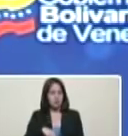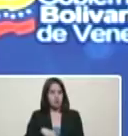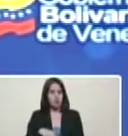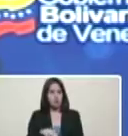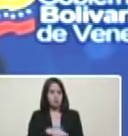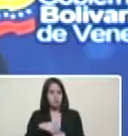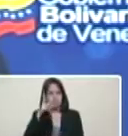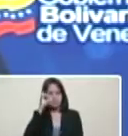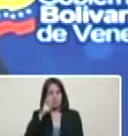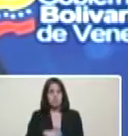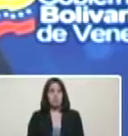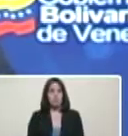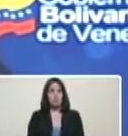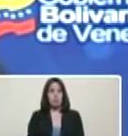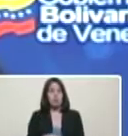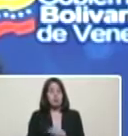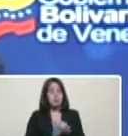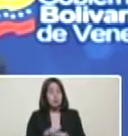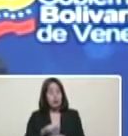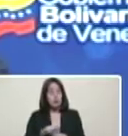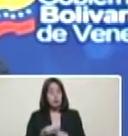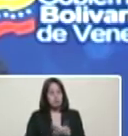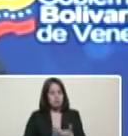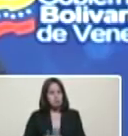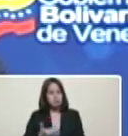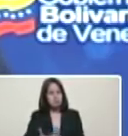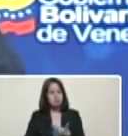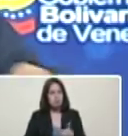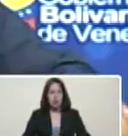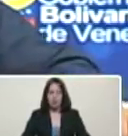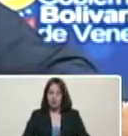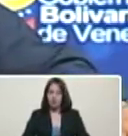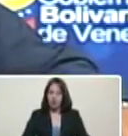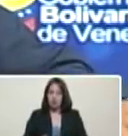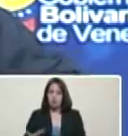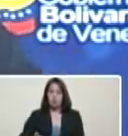Se ha hecho un esfuerzo muy importante